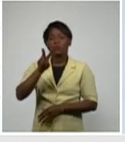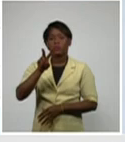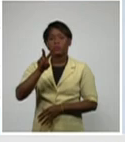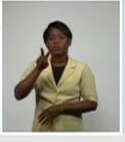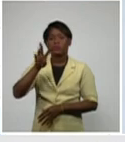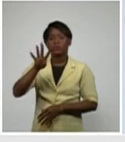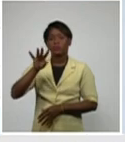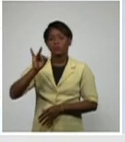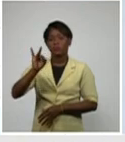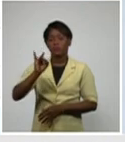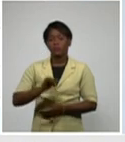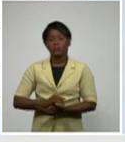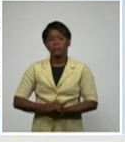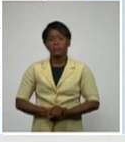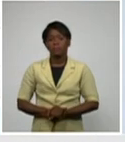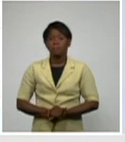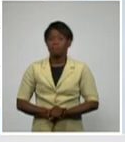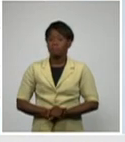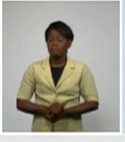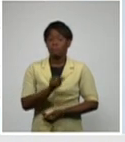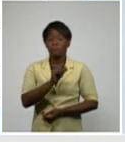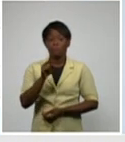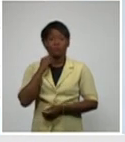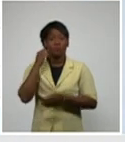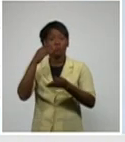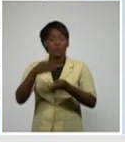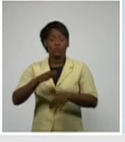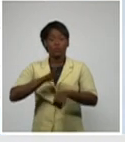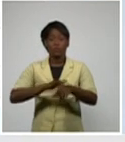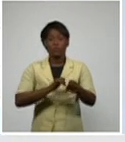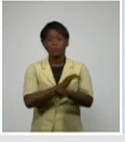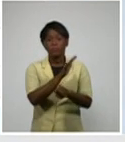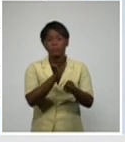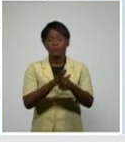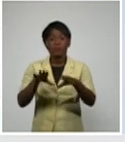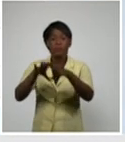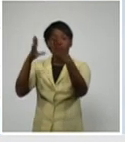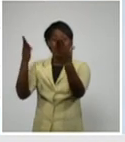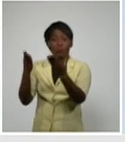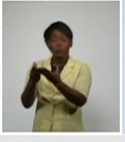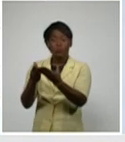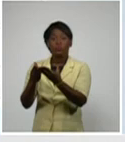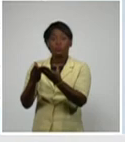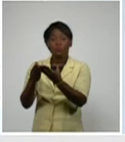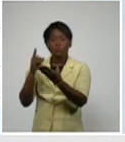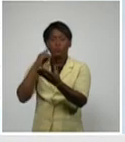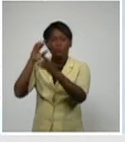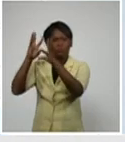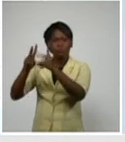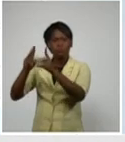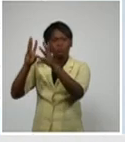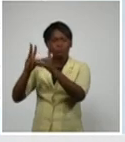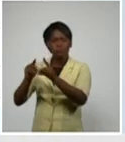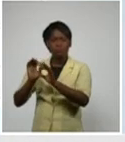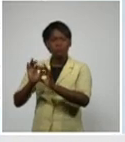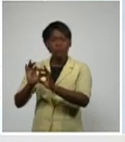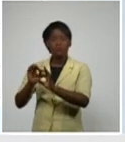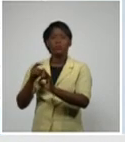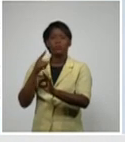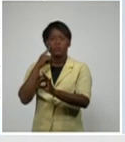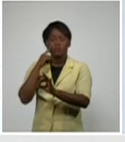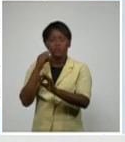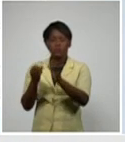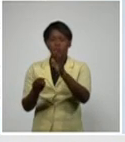2.511.247 personas que han perdido la vida en el mundo como consecuencia de esta enfermedad. Creo que